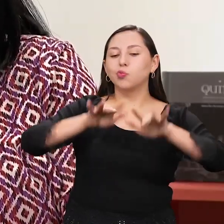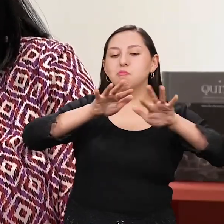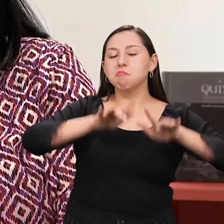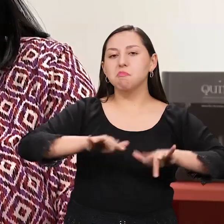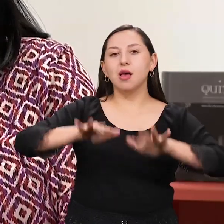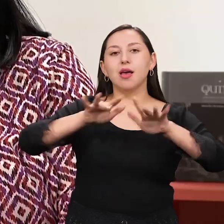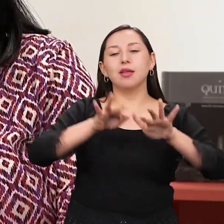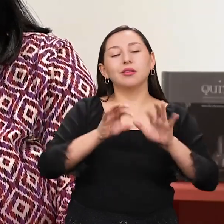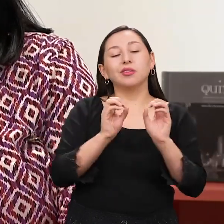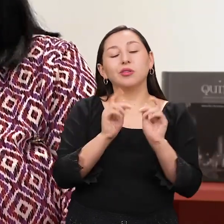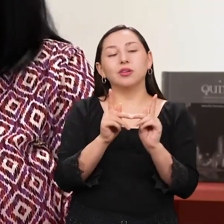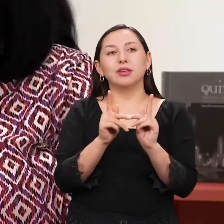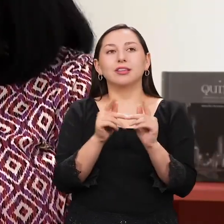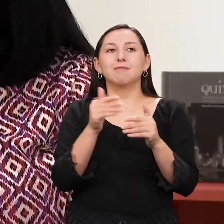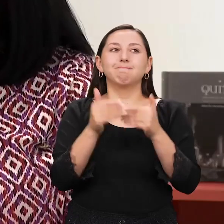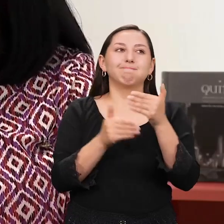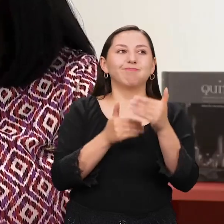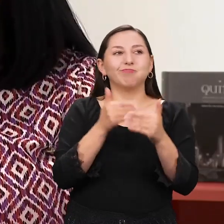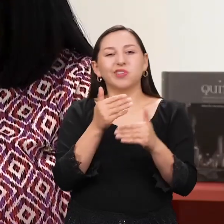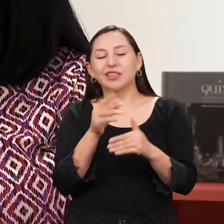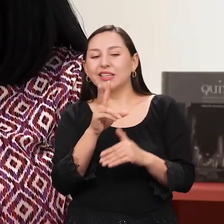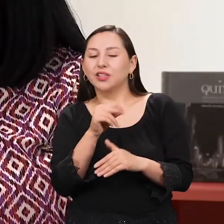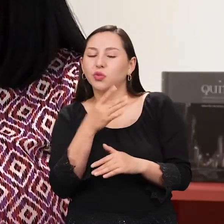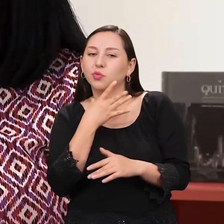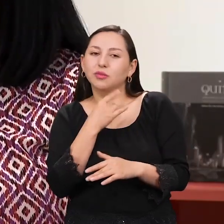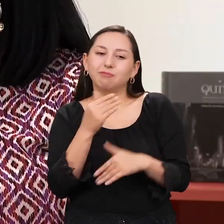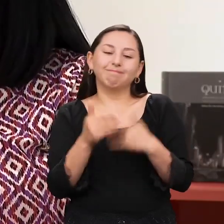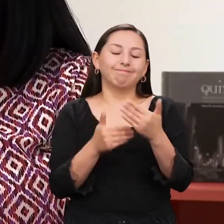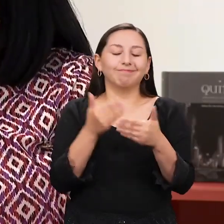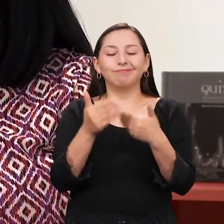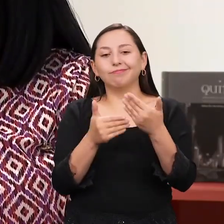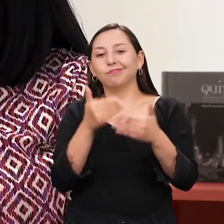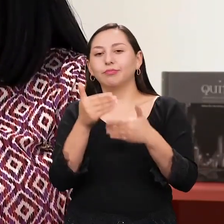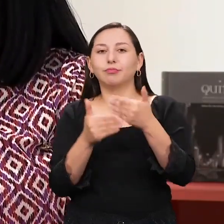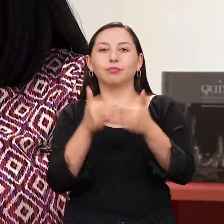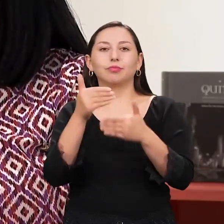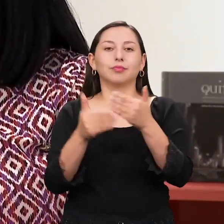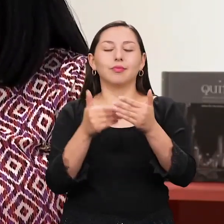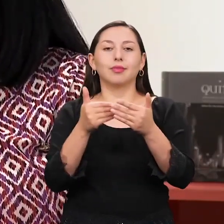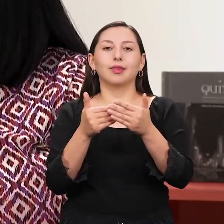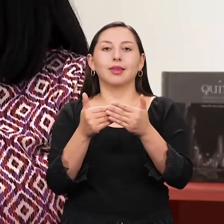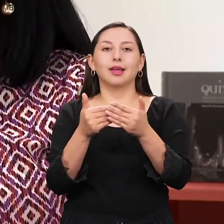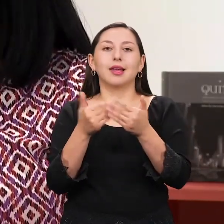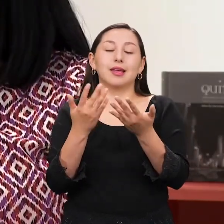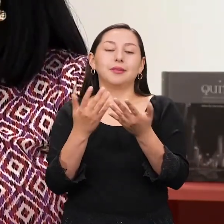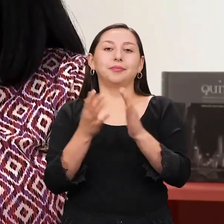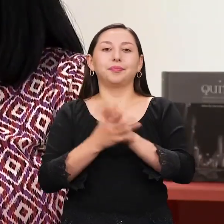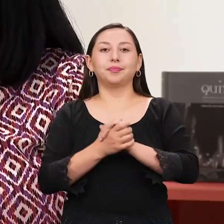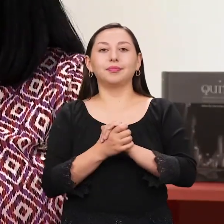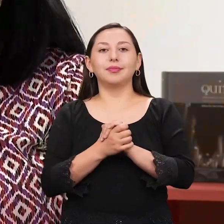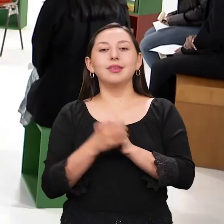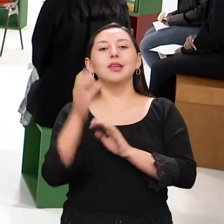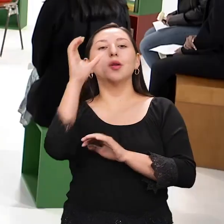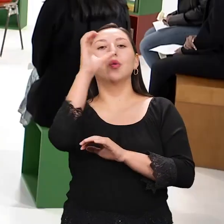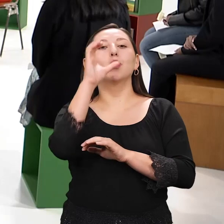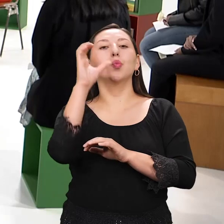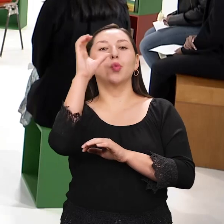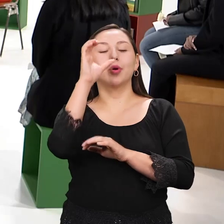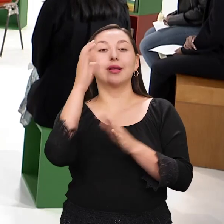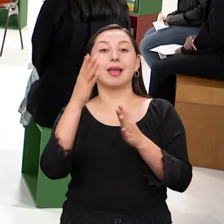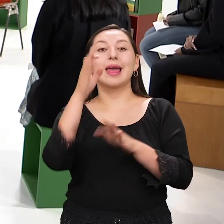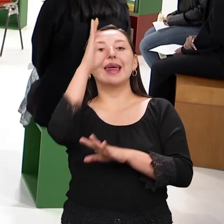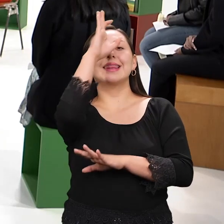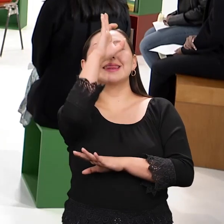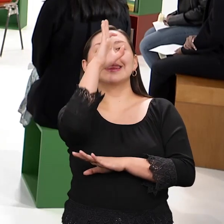esta situación, pero la vida te va llevando nuevamente hacia esos espacios de los que huyes en algún punto, ¿no? Porque mira